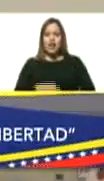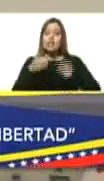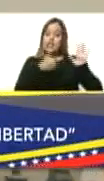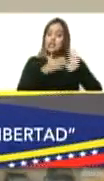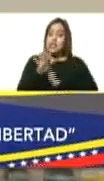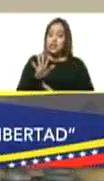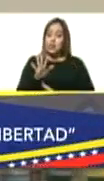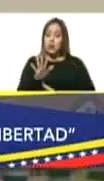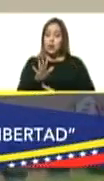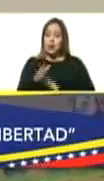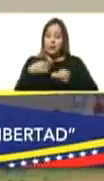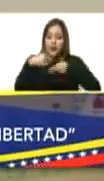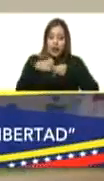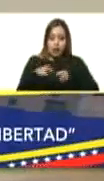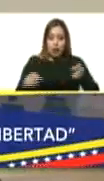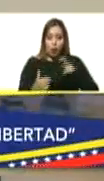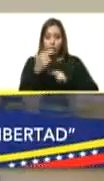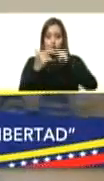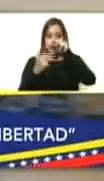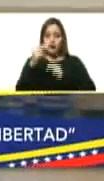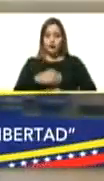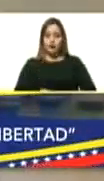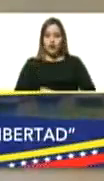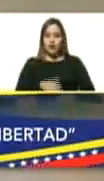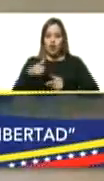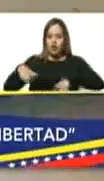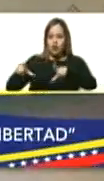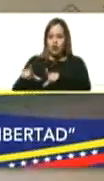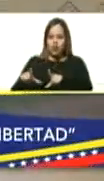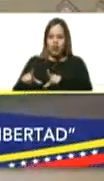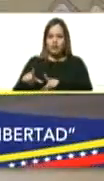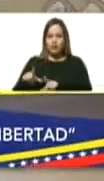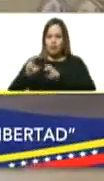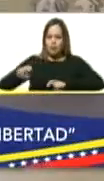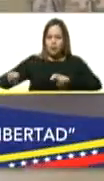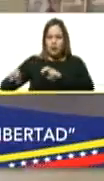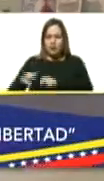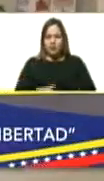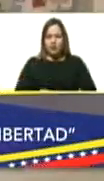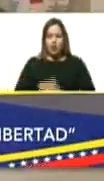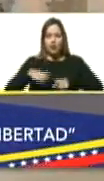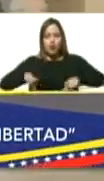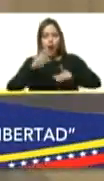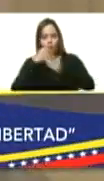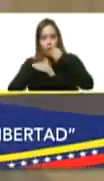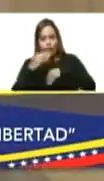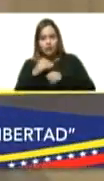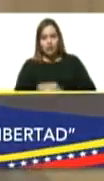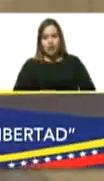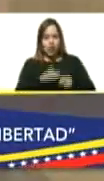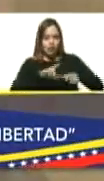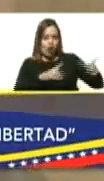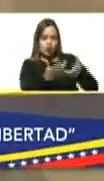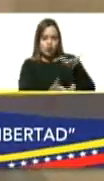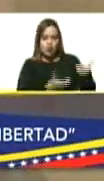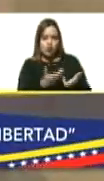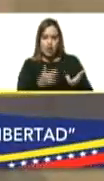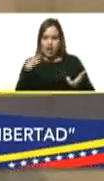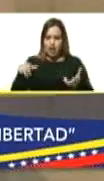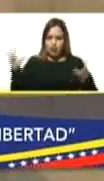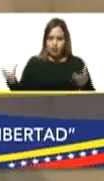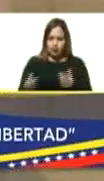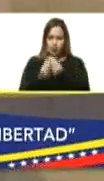65 metros de construcción, sala, cocina, comedor, y aquí estamos,